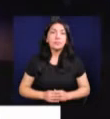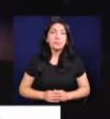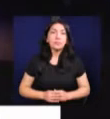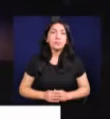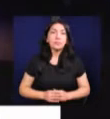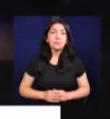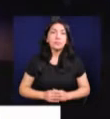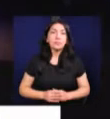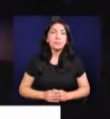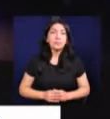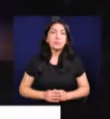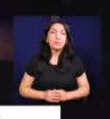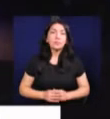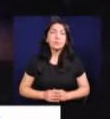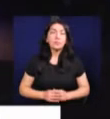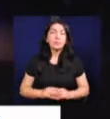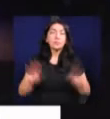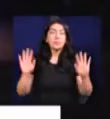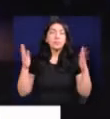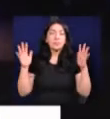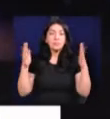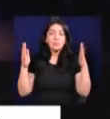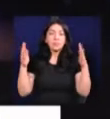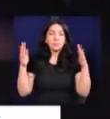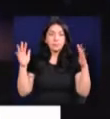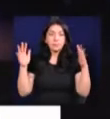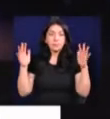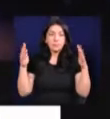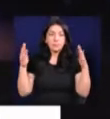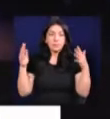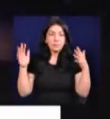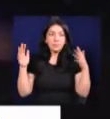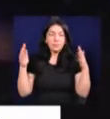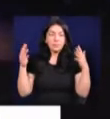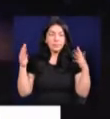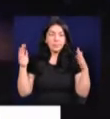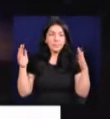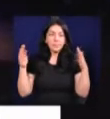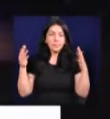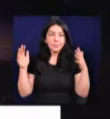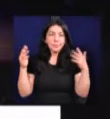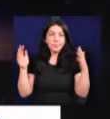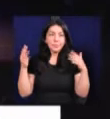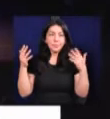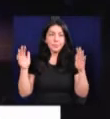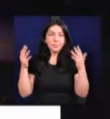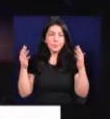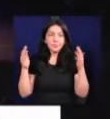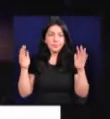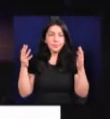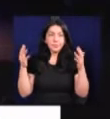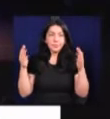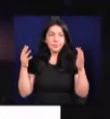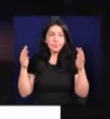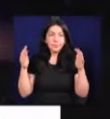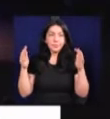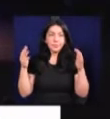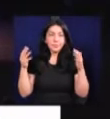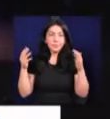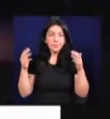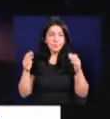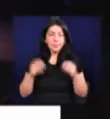mejor cada vez mejor un pregrado cada vez mejor creado tener una